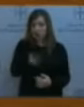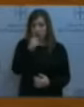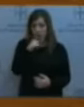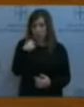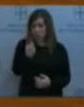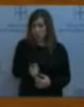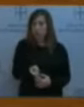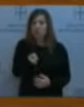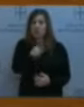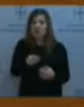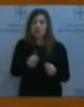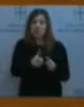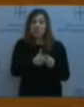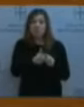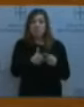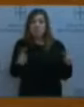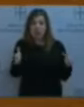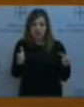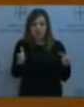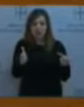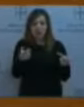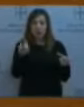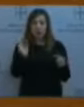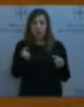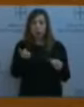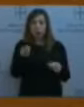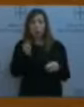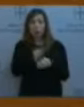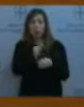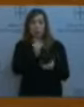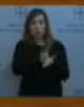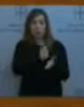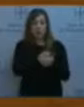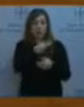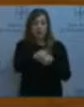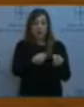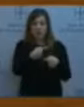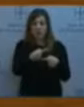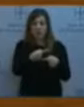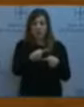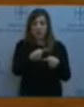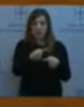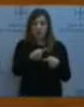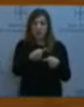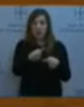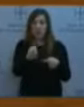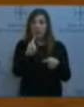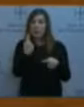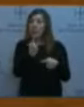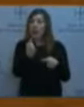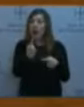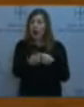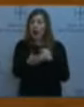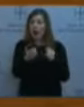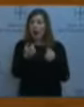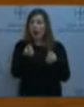aumentar el porcentaje que se paga por parte de las familias, disminuir los costes al 50%. Esa fórmula nos